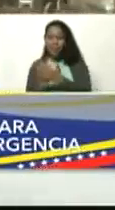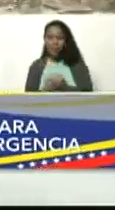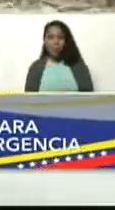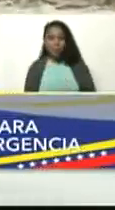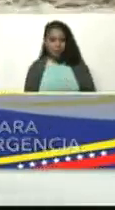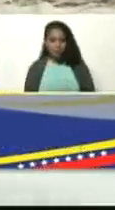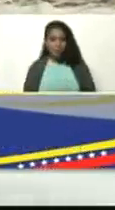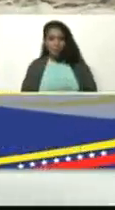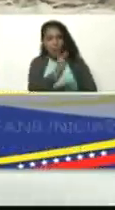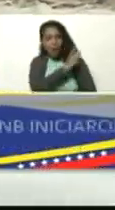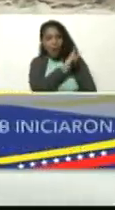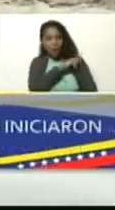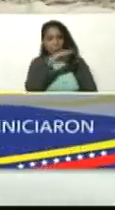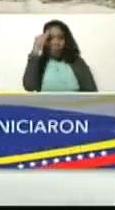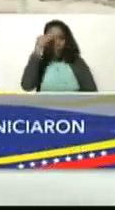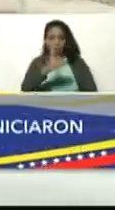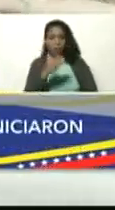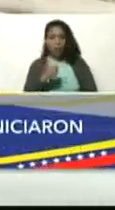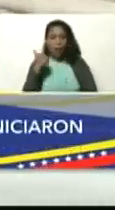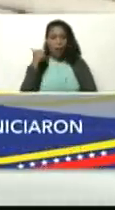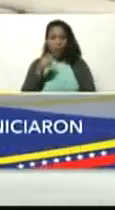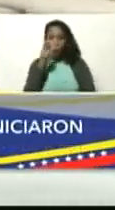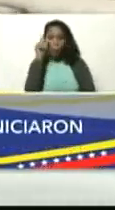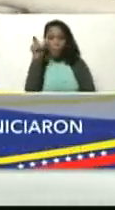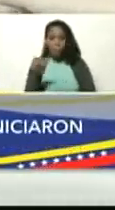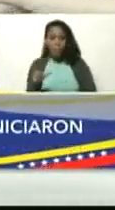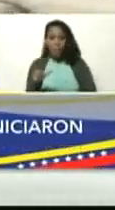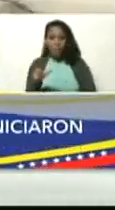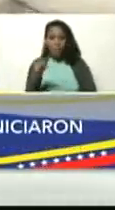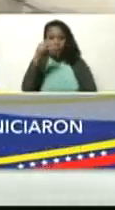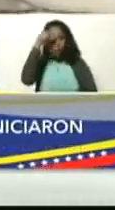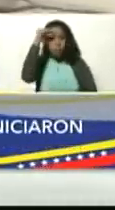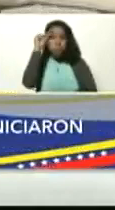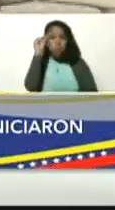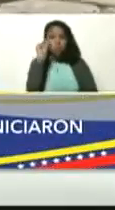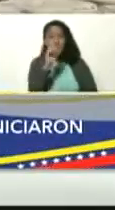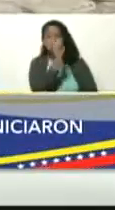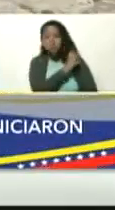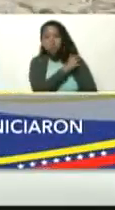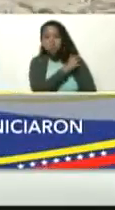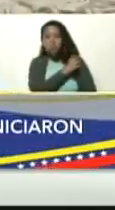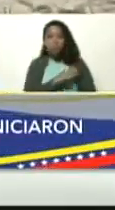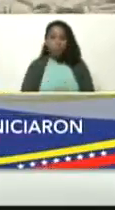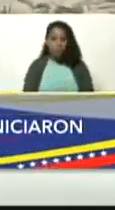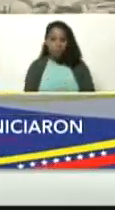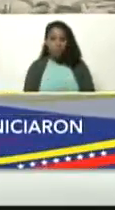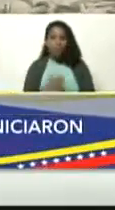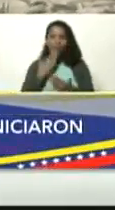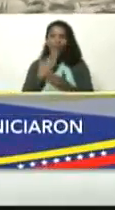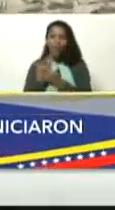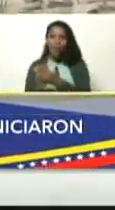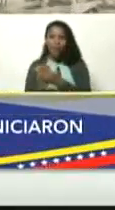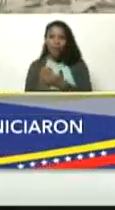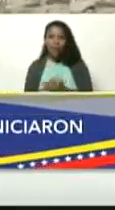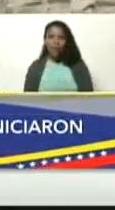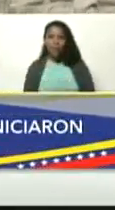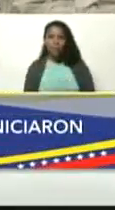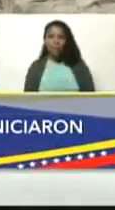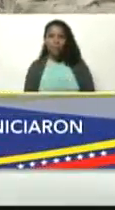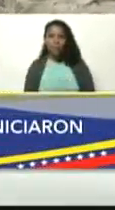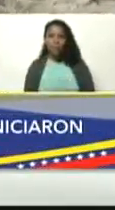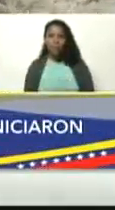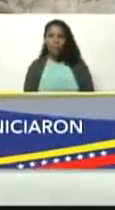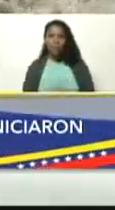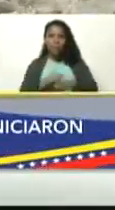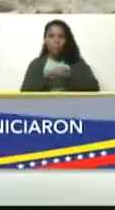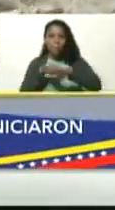El almirante jefe de Remigio Ceballos Hichazo, igualmente. Muchas gracias. El ministro